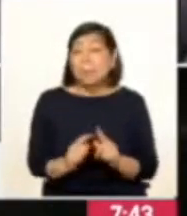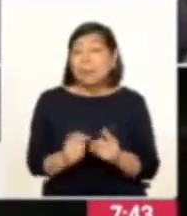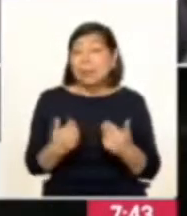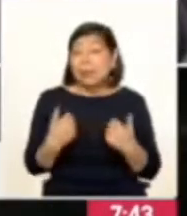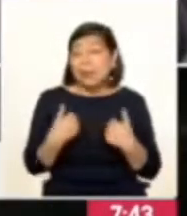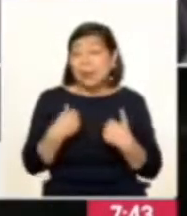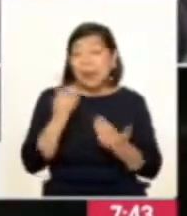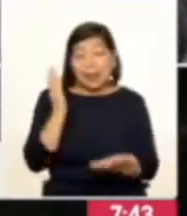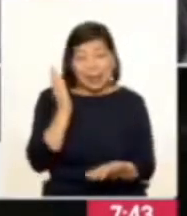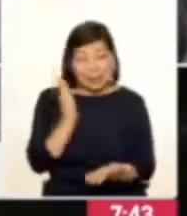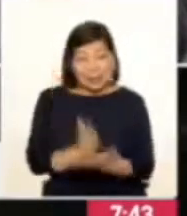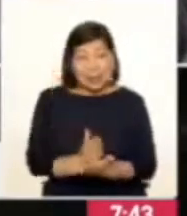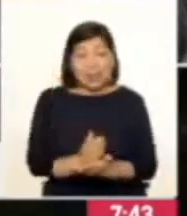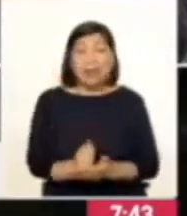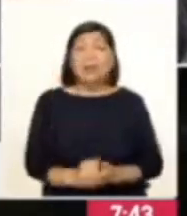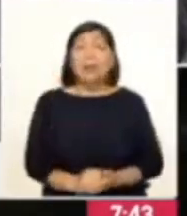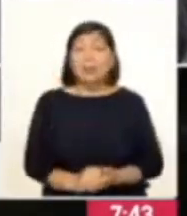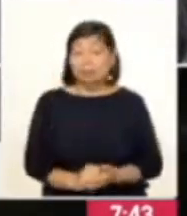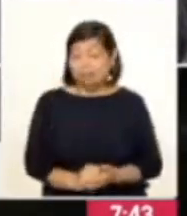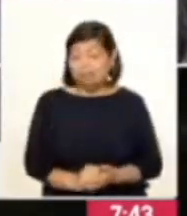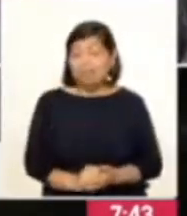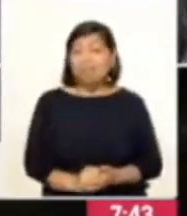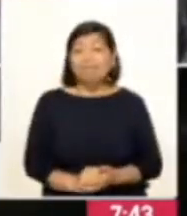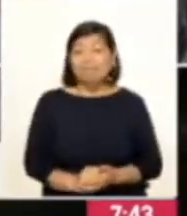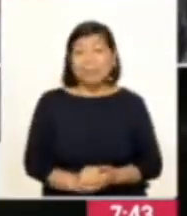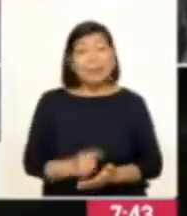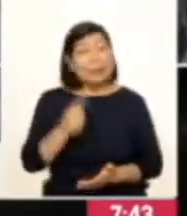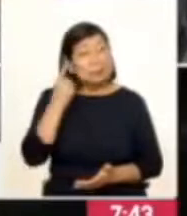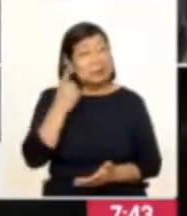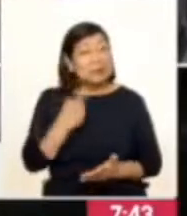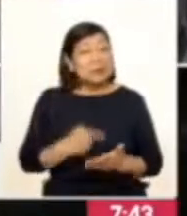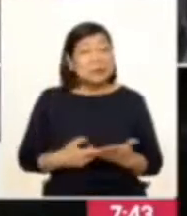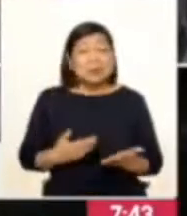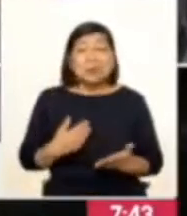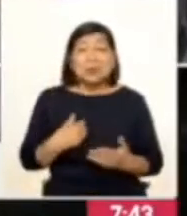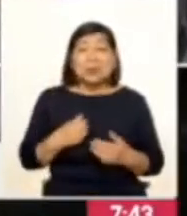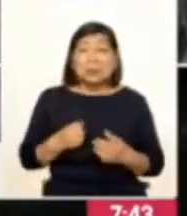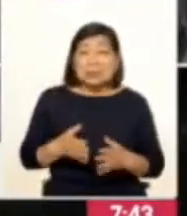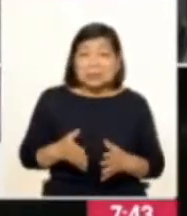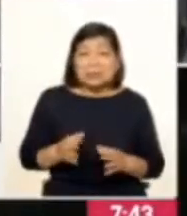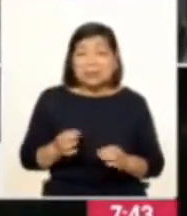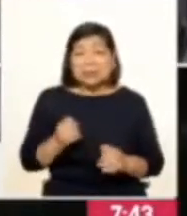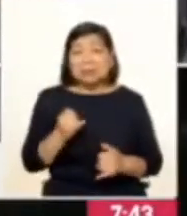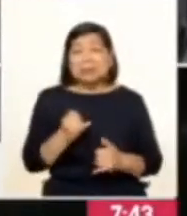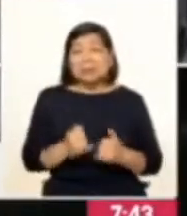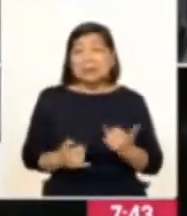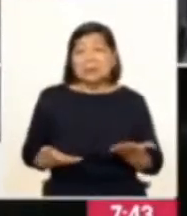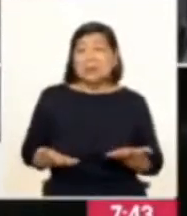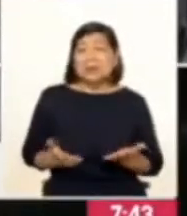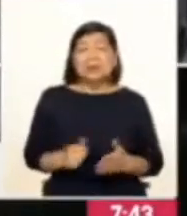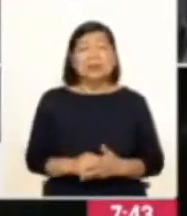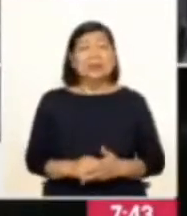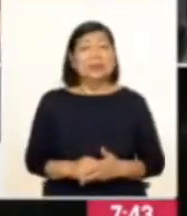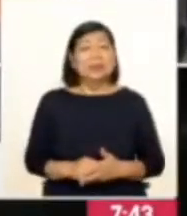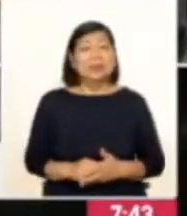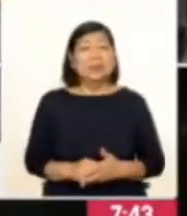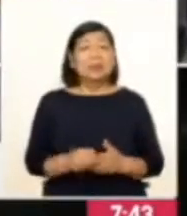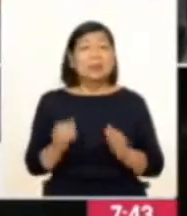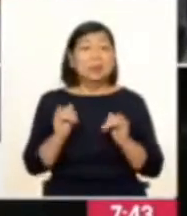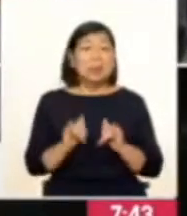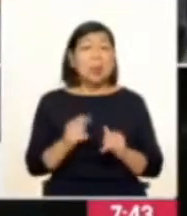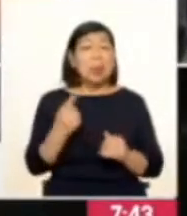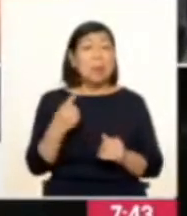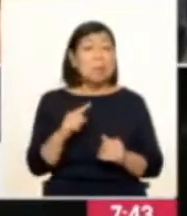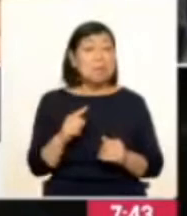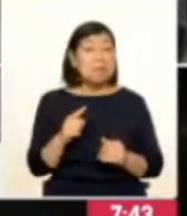corresponda sancionados y bien sancionados y al final voy a emboscarme un